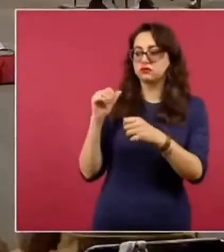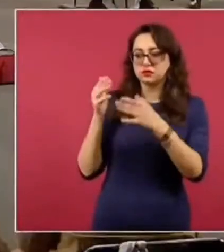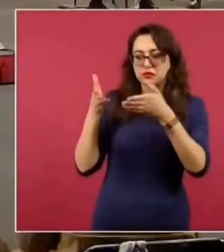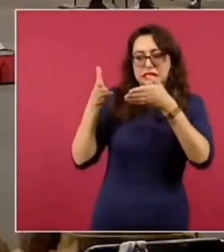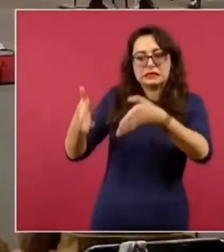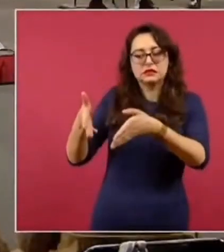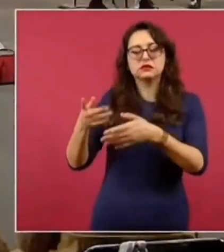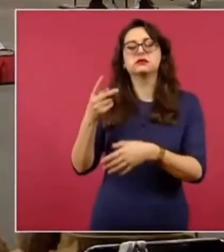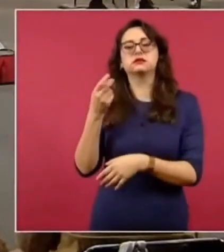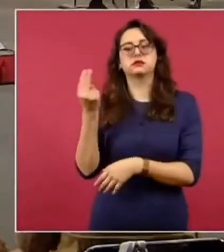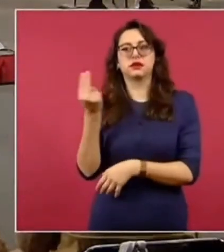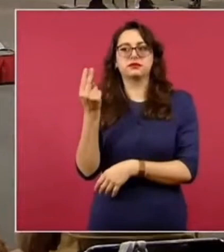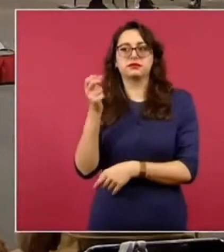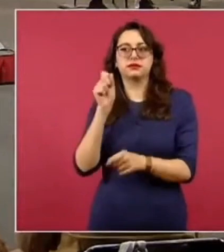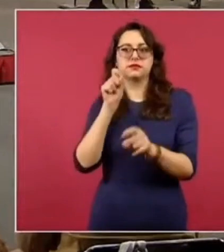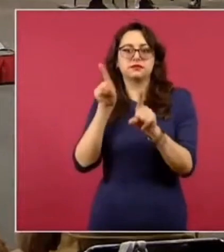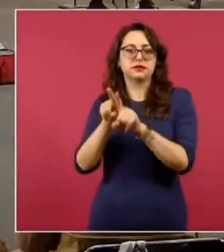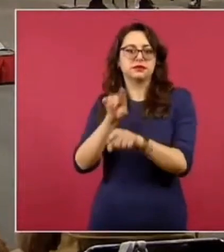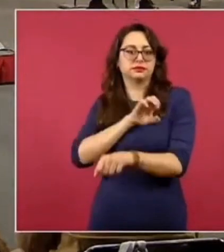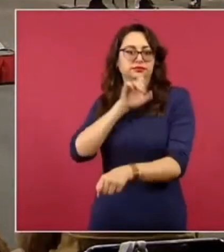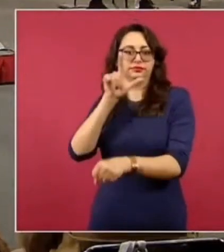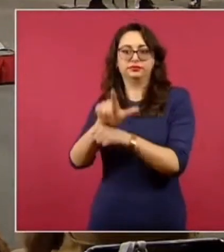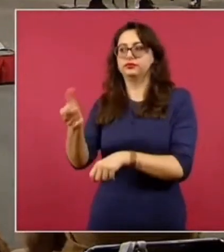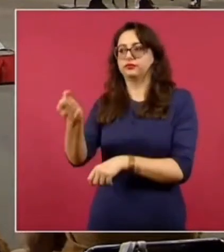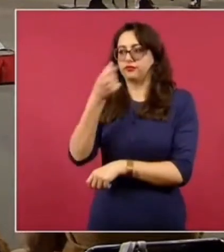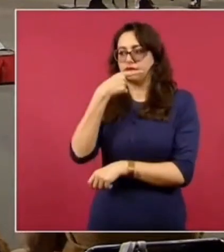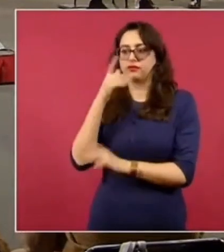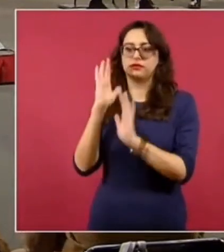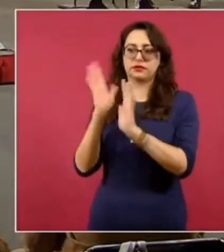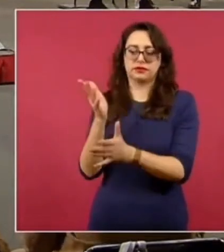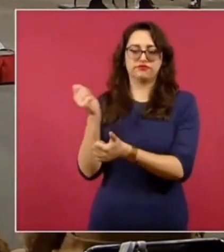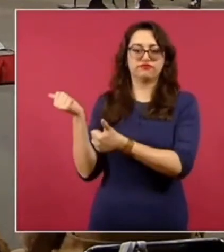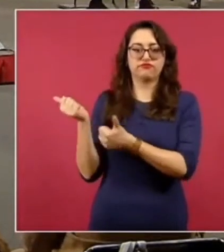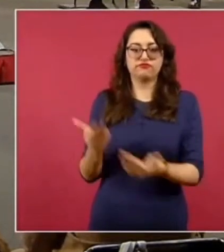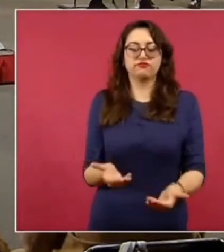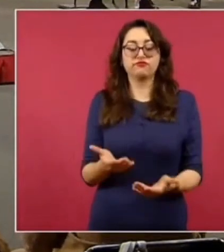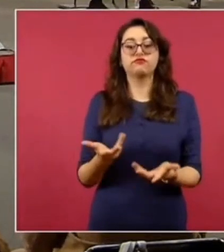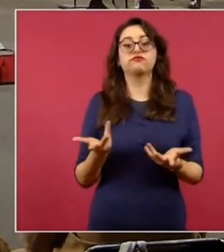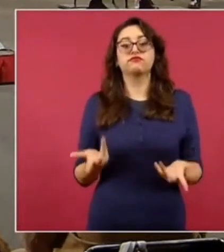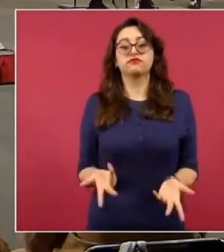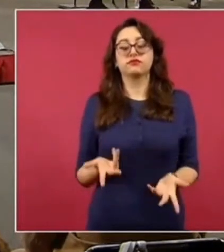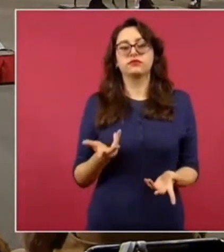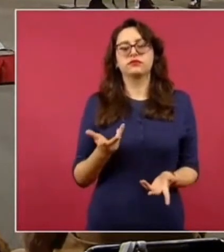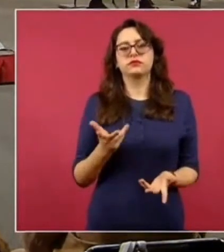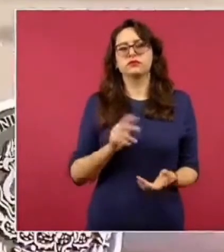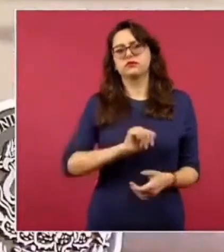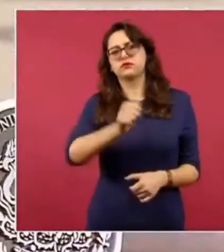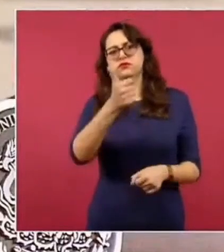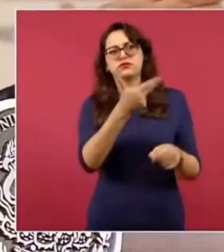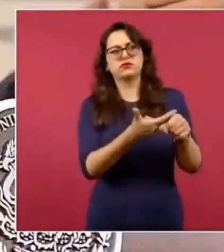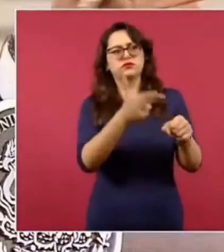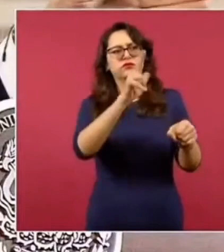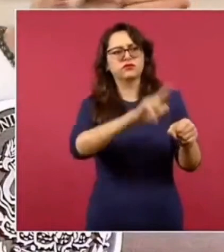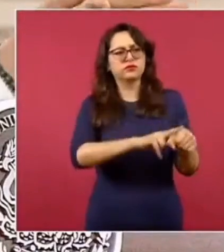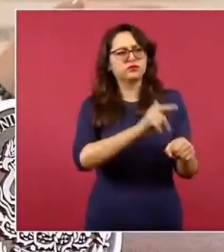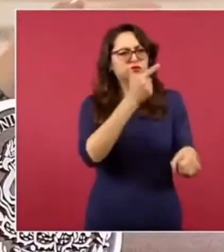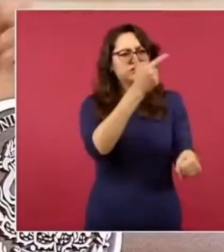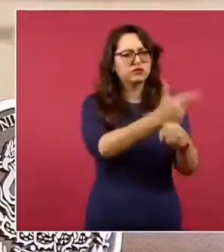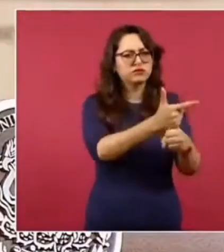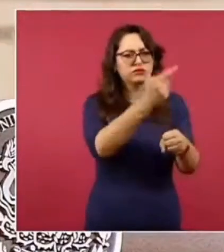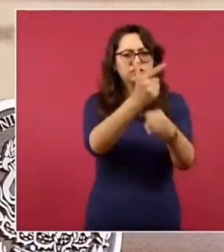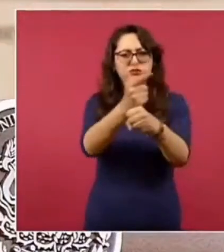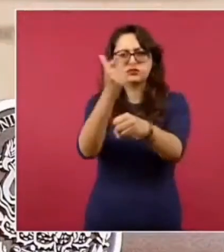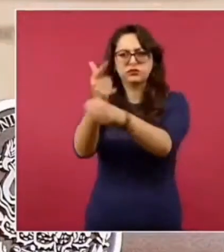2 estados, hasta el momento identificados, en donde ya todo el proceso de farmacia era privado. ¿Qué significa esto? Que en el